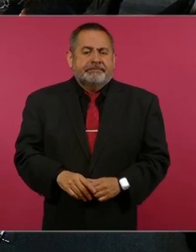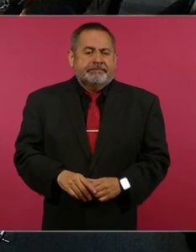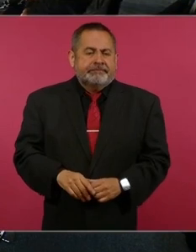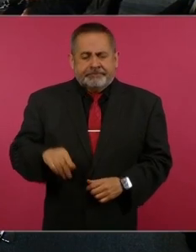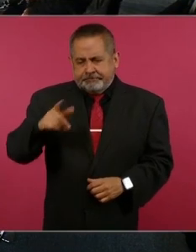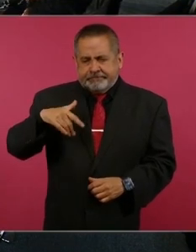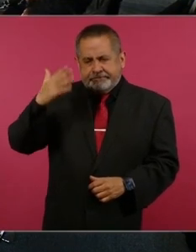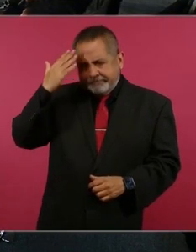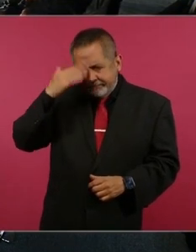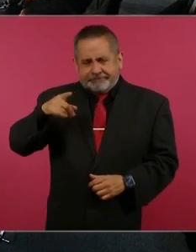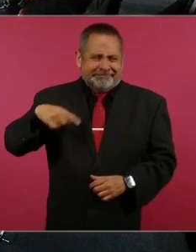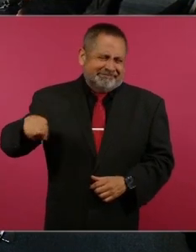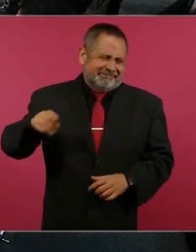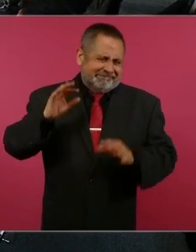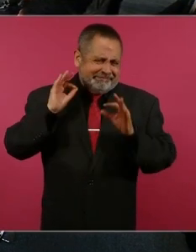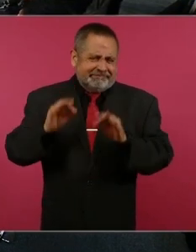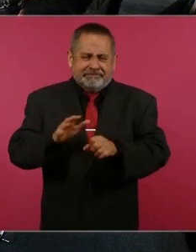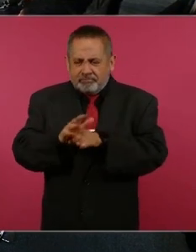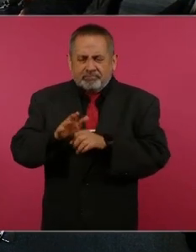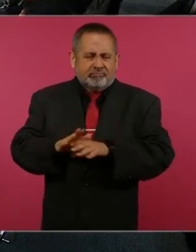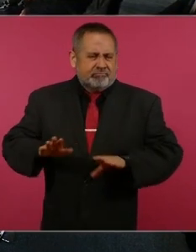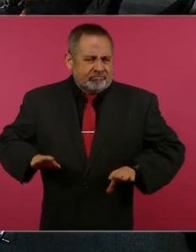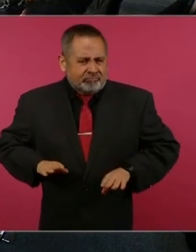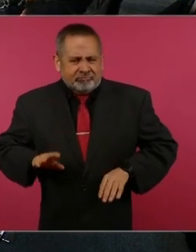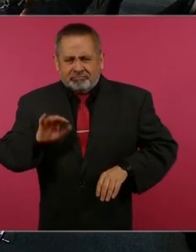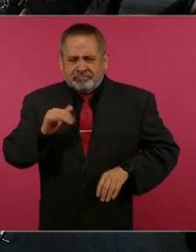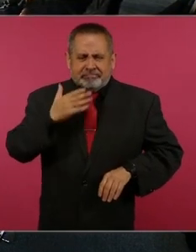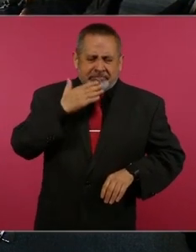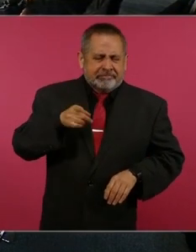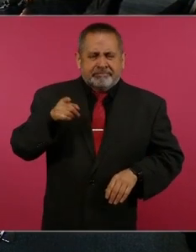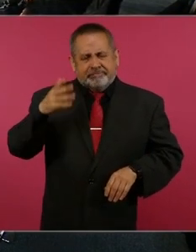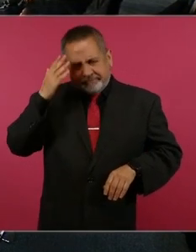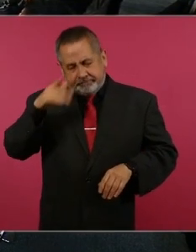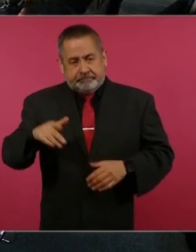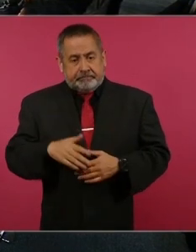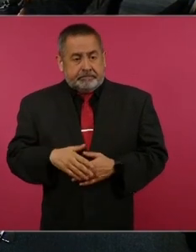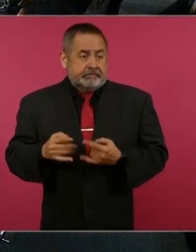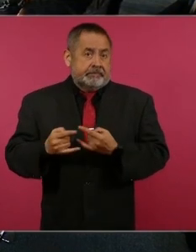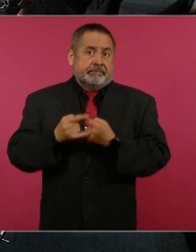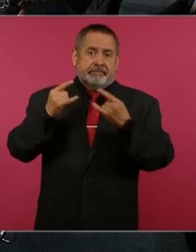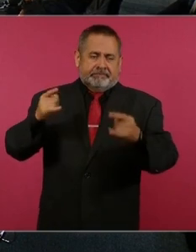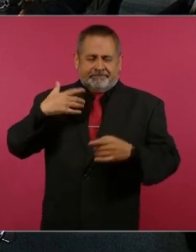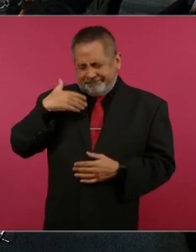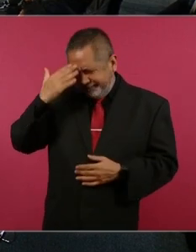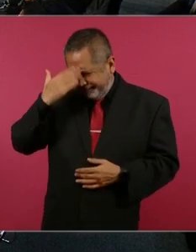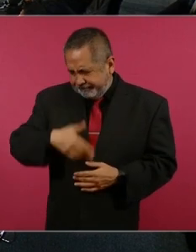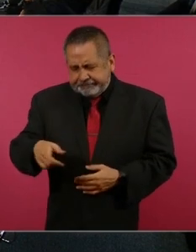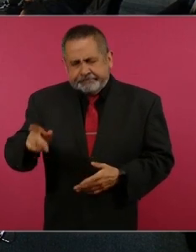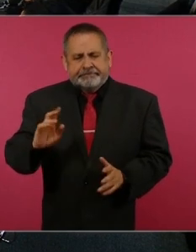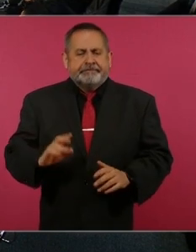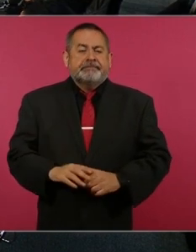Sabe muy bien qué conviene, qué no conviene. Y además nuestra historia.